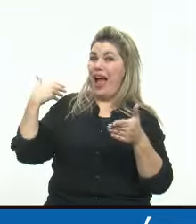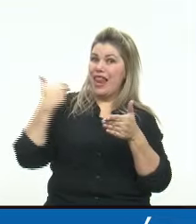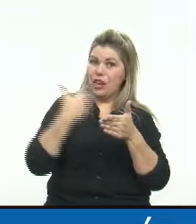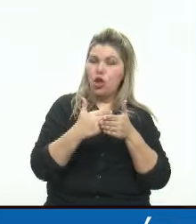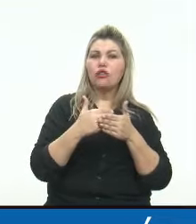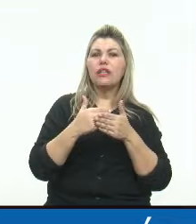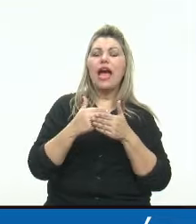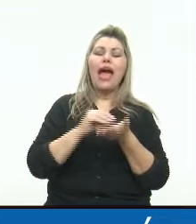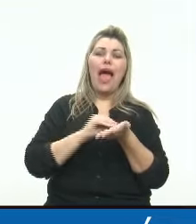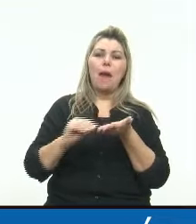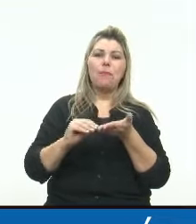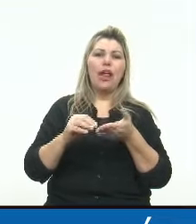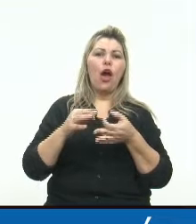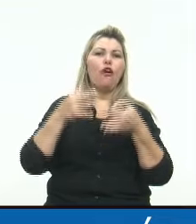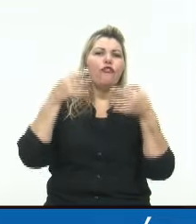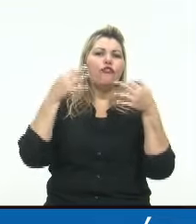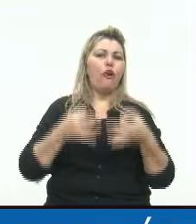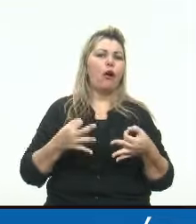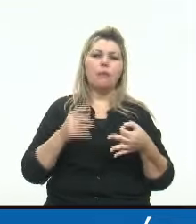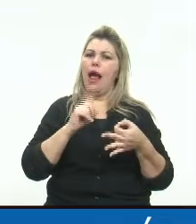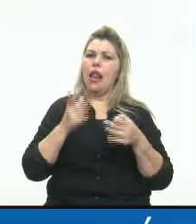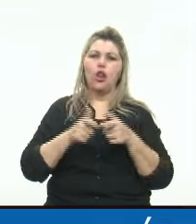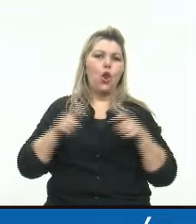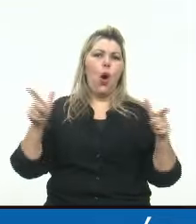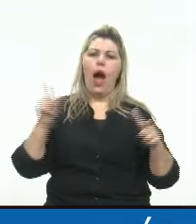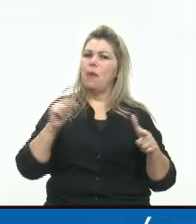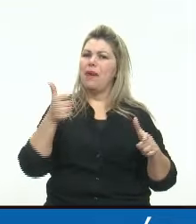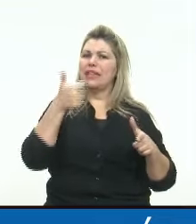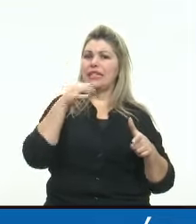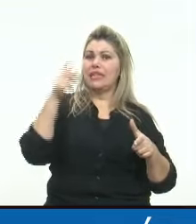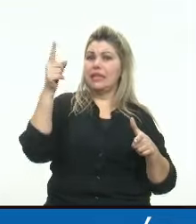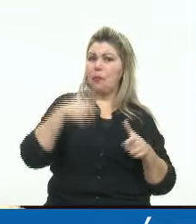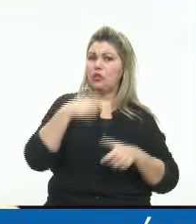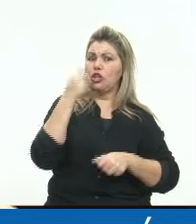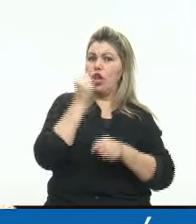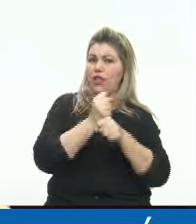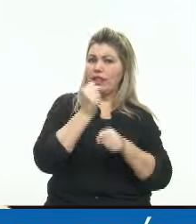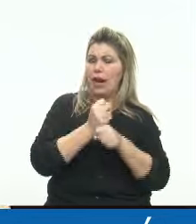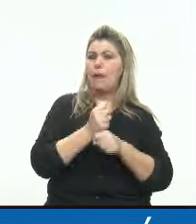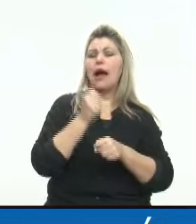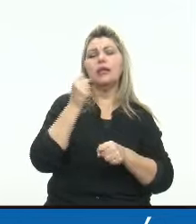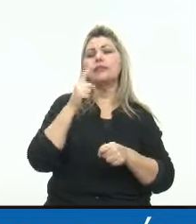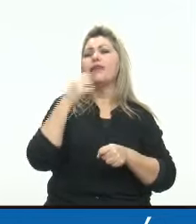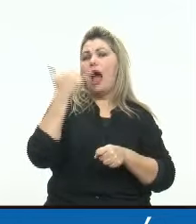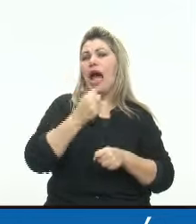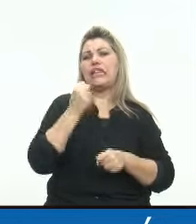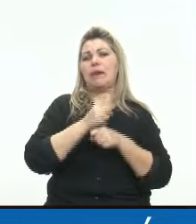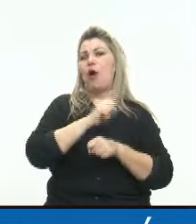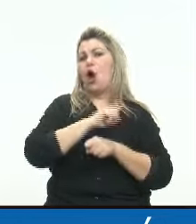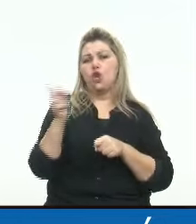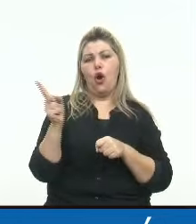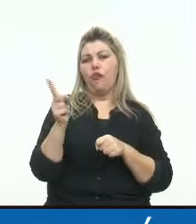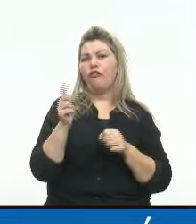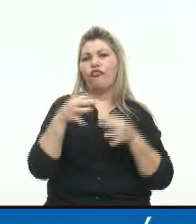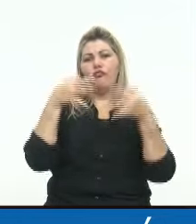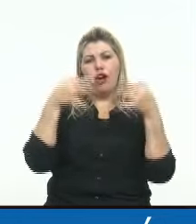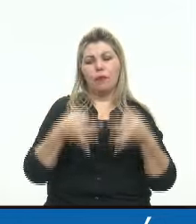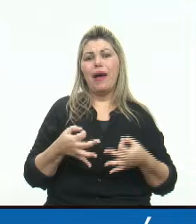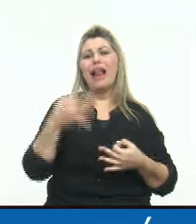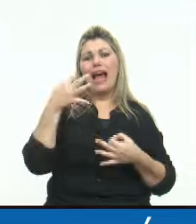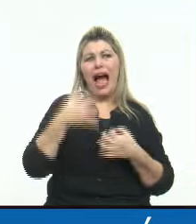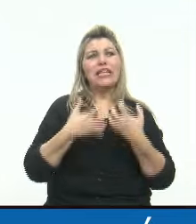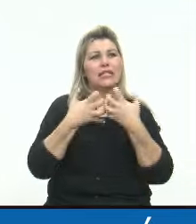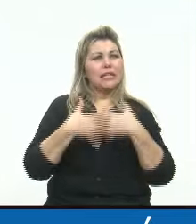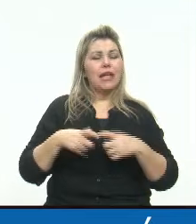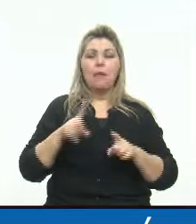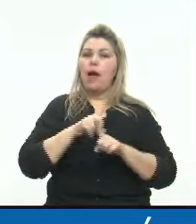ha crecido y el 60% de los trabajadores de la Argentina trabajan en la informalidad. Claramente tenemos un sistema que no